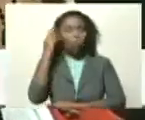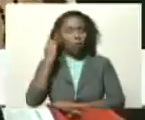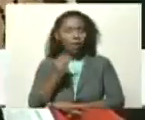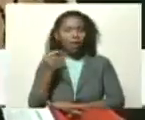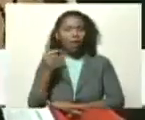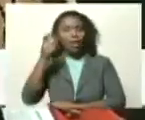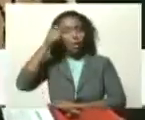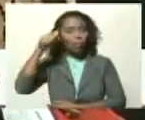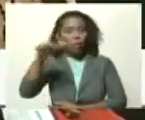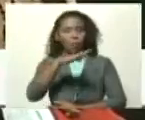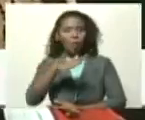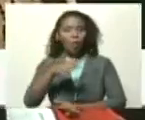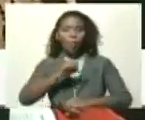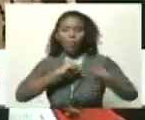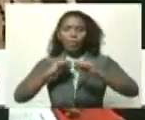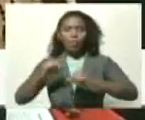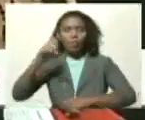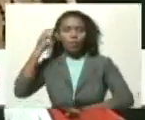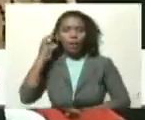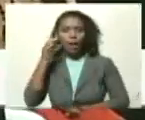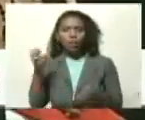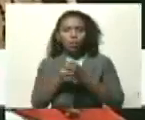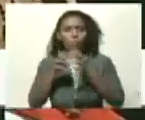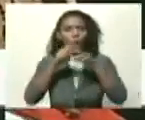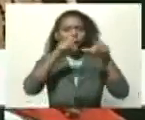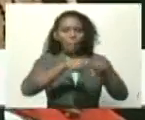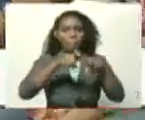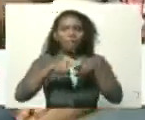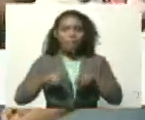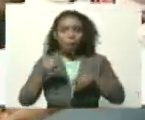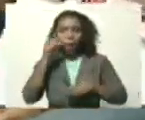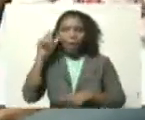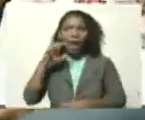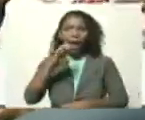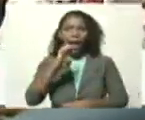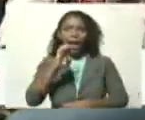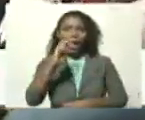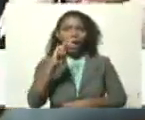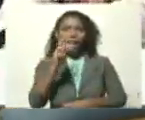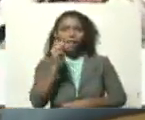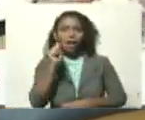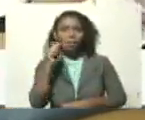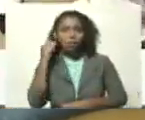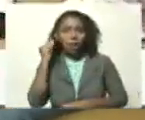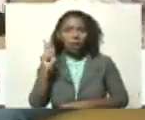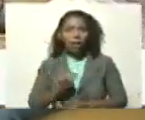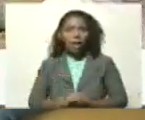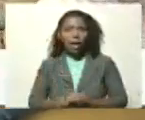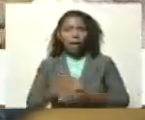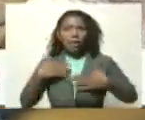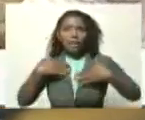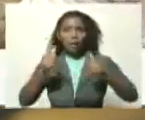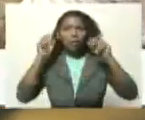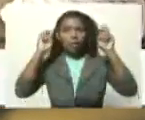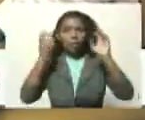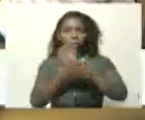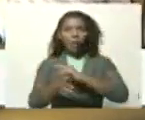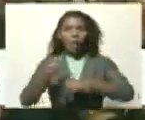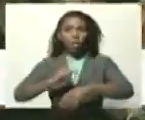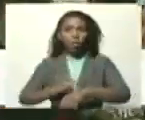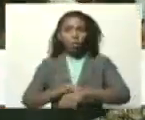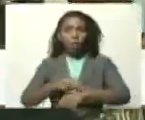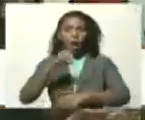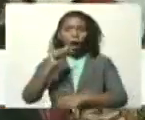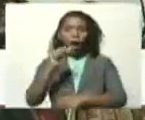Mujeres. Por el sector campesino nos acompaña Eva Rosaura Salazar. Por el sector salud nos acompaña el doctor